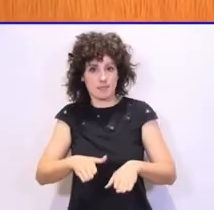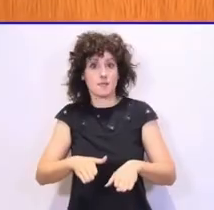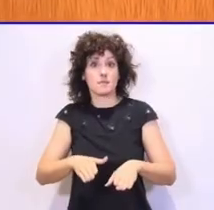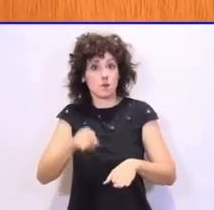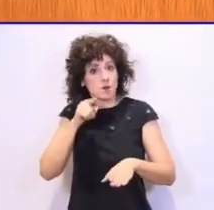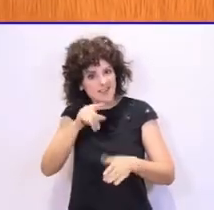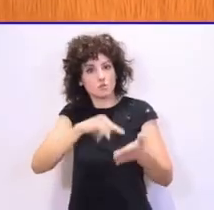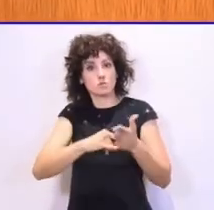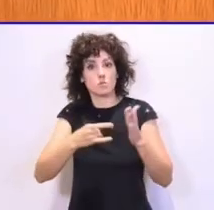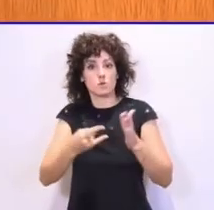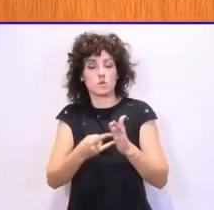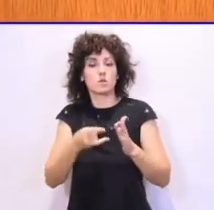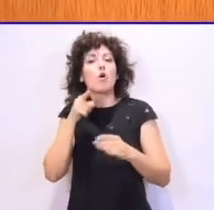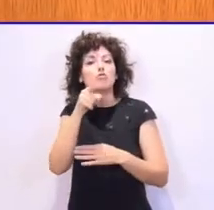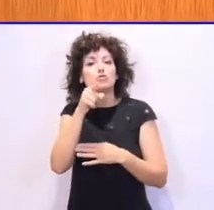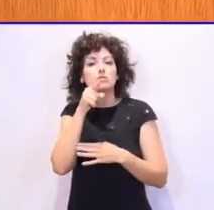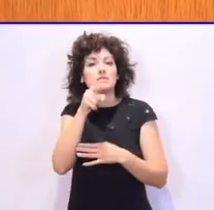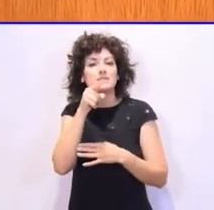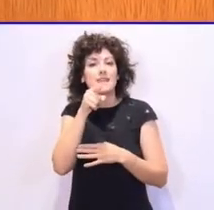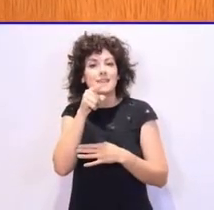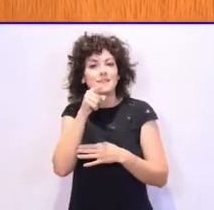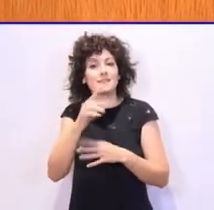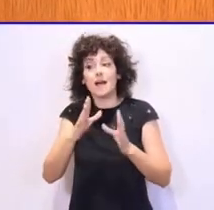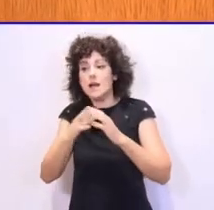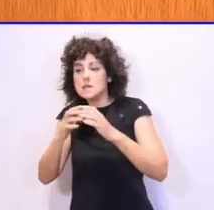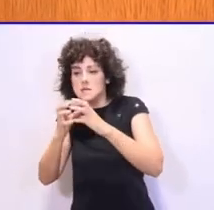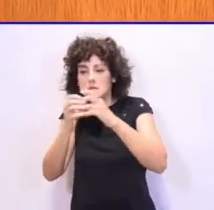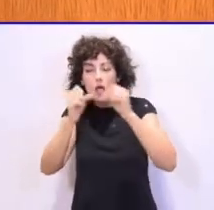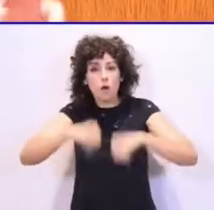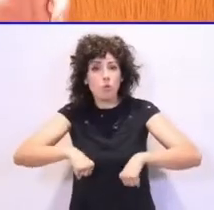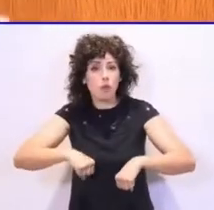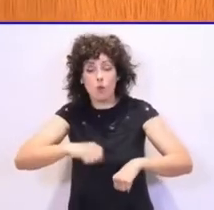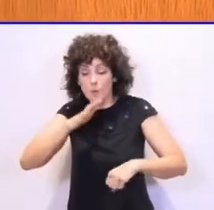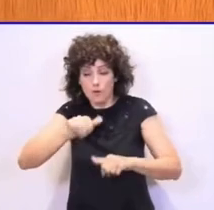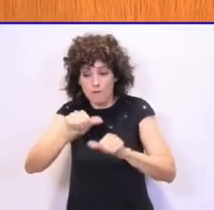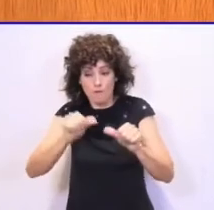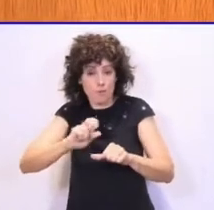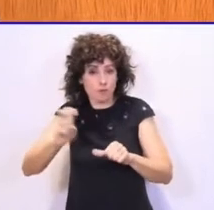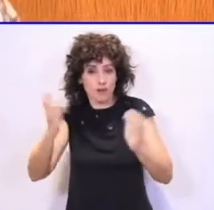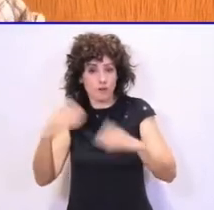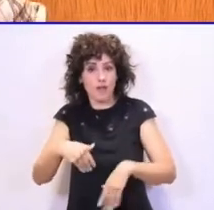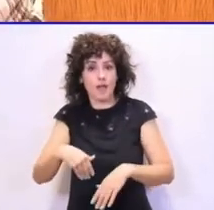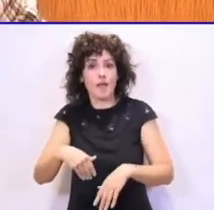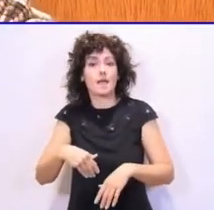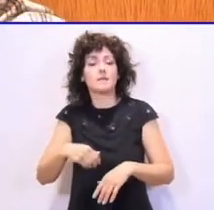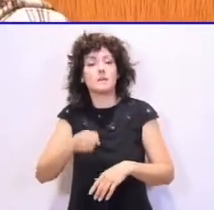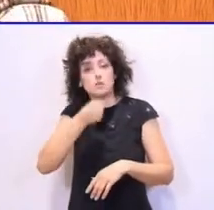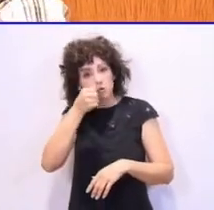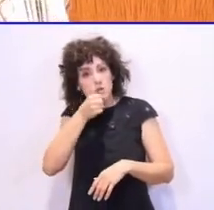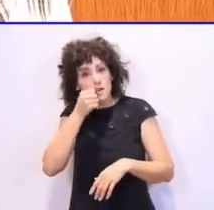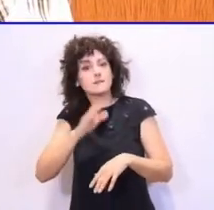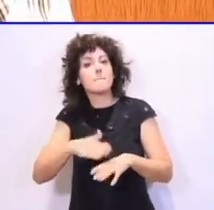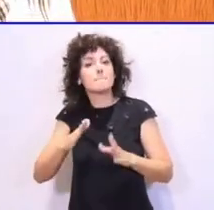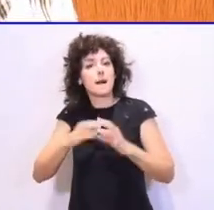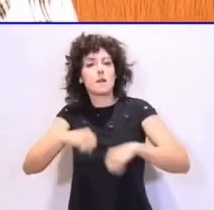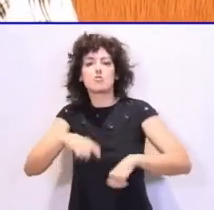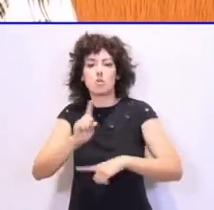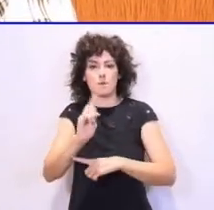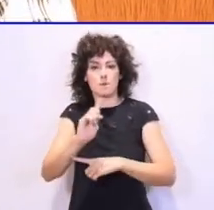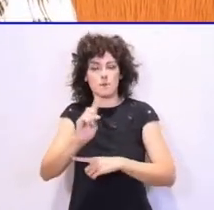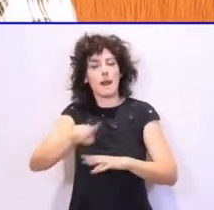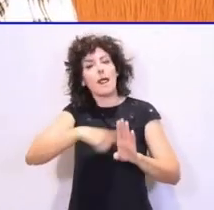esos proyectos ustedes se pusieron de acuerdo como no puede ser de otra manera con el grupo socialista para no aprobar la ley